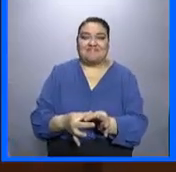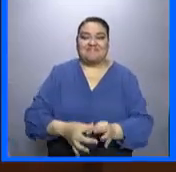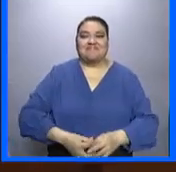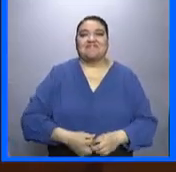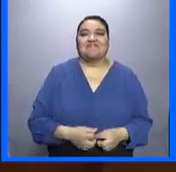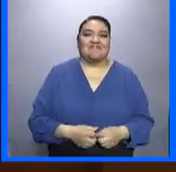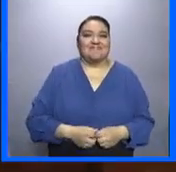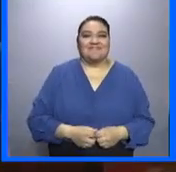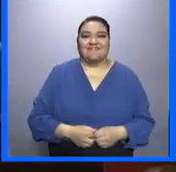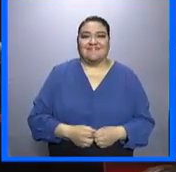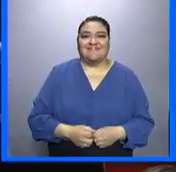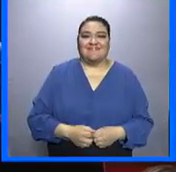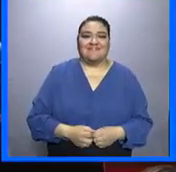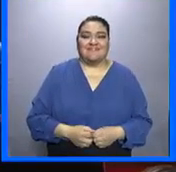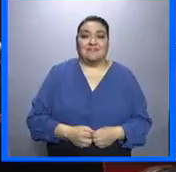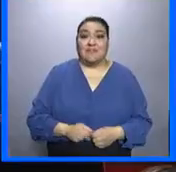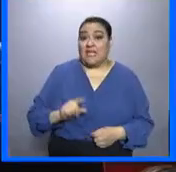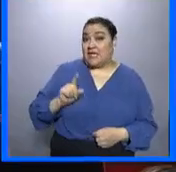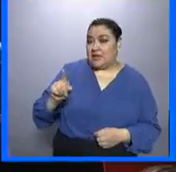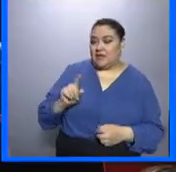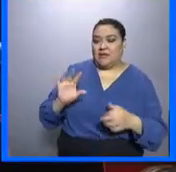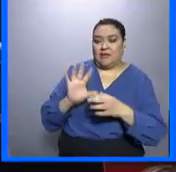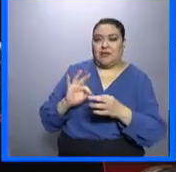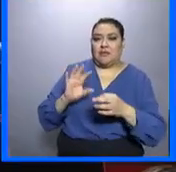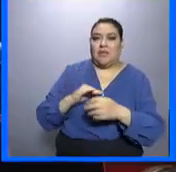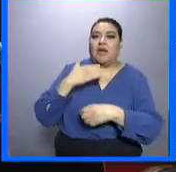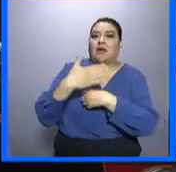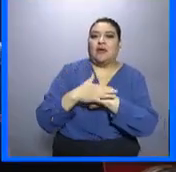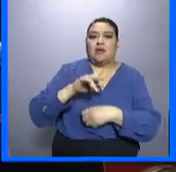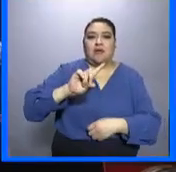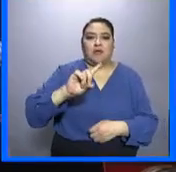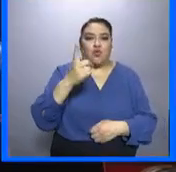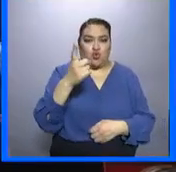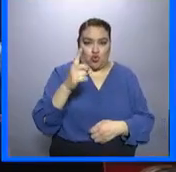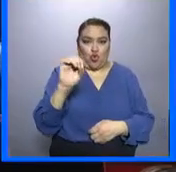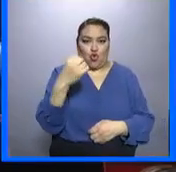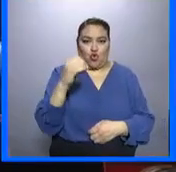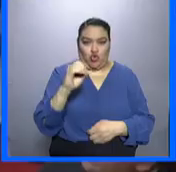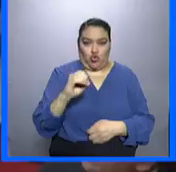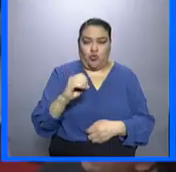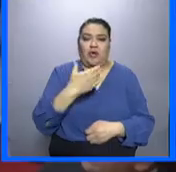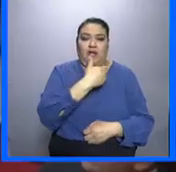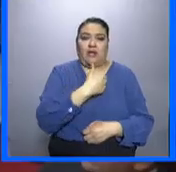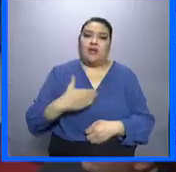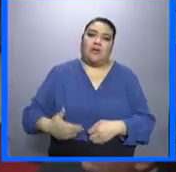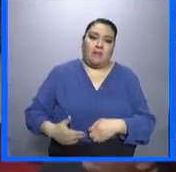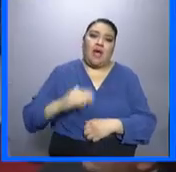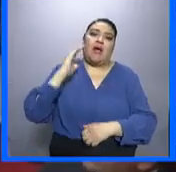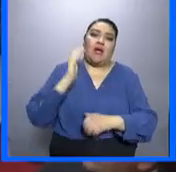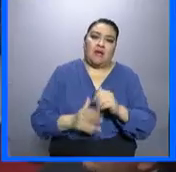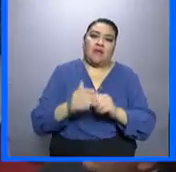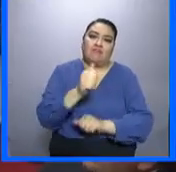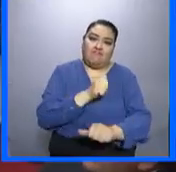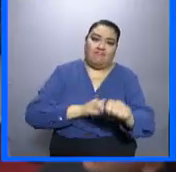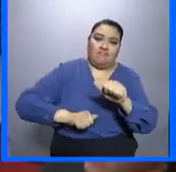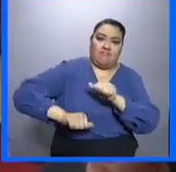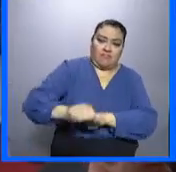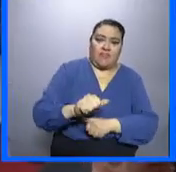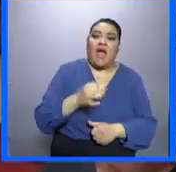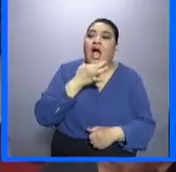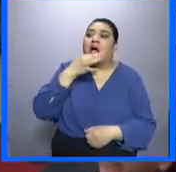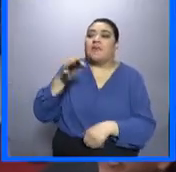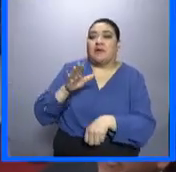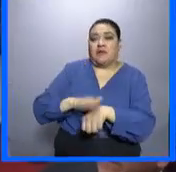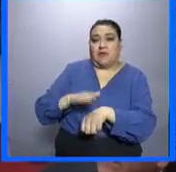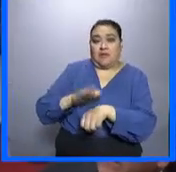responsabilidad. Explicó que el próximo 31 de octubre termina su misión como presidenta del Tribunal Electoral, por lo que exhortó